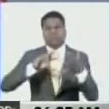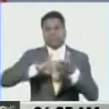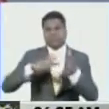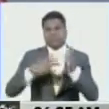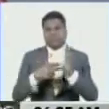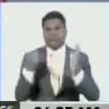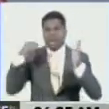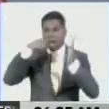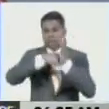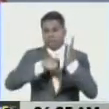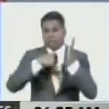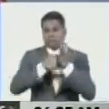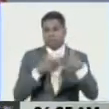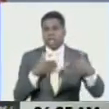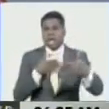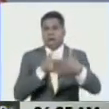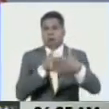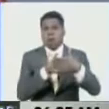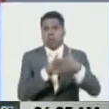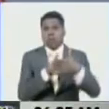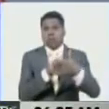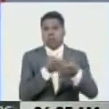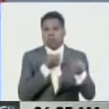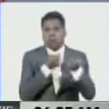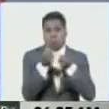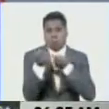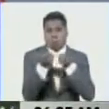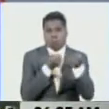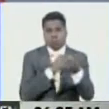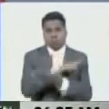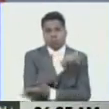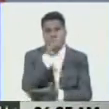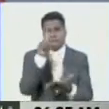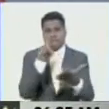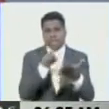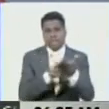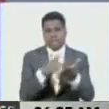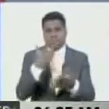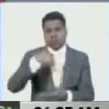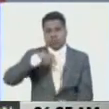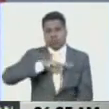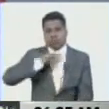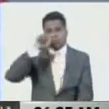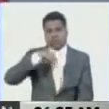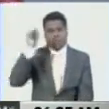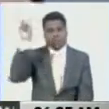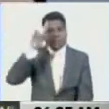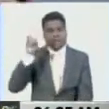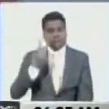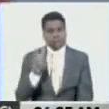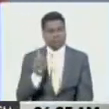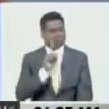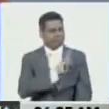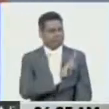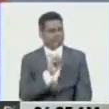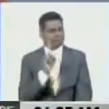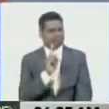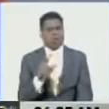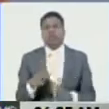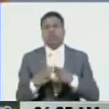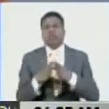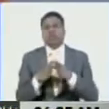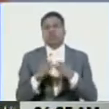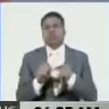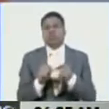lucha en contra de la hegemonía y en contra de la dominación imperial, que abarca múltiples